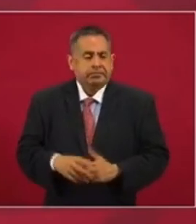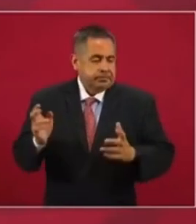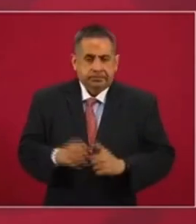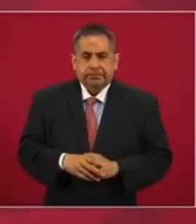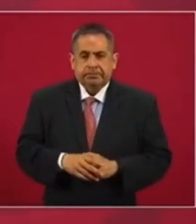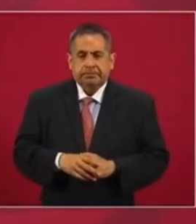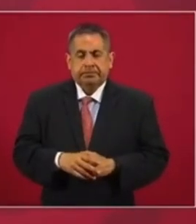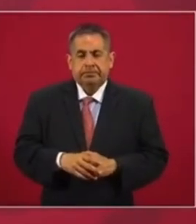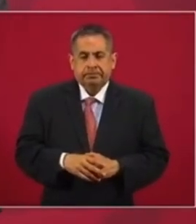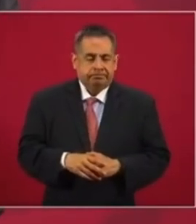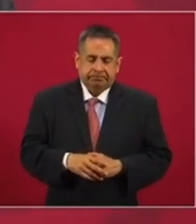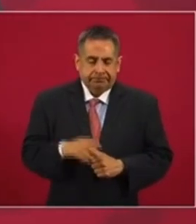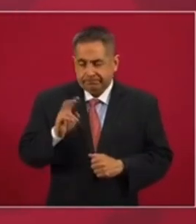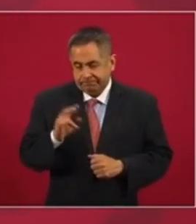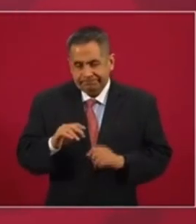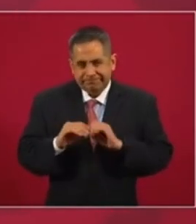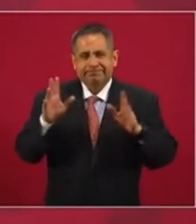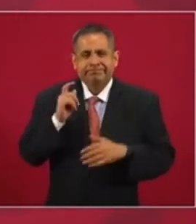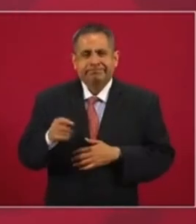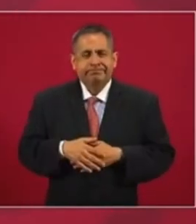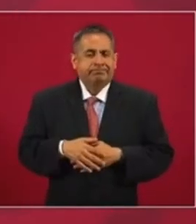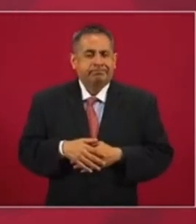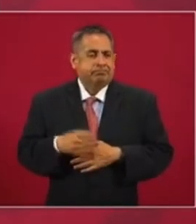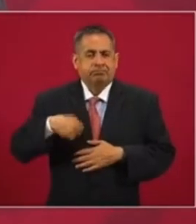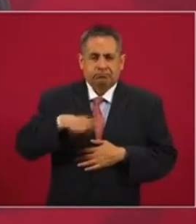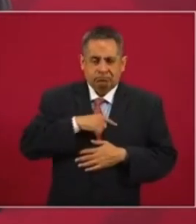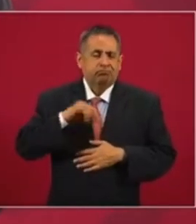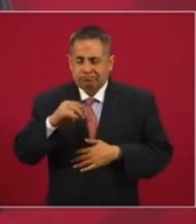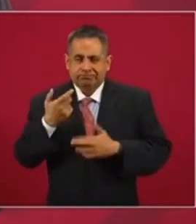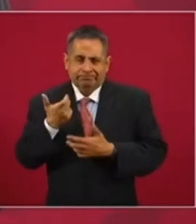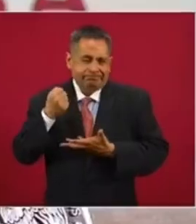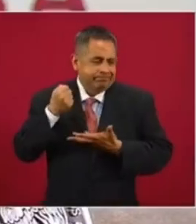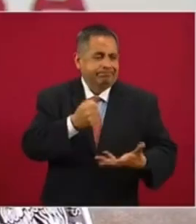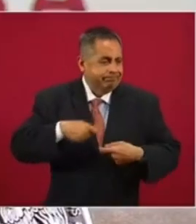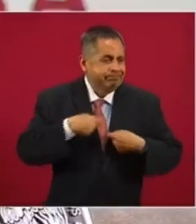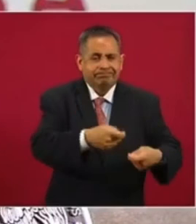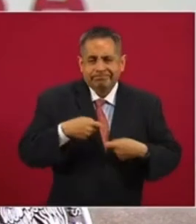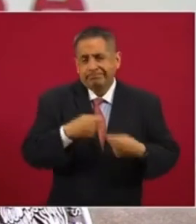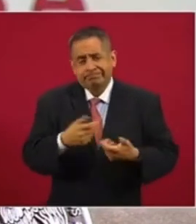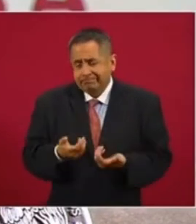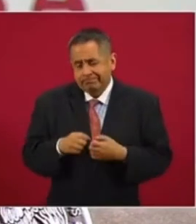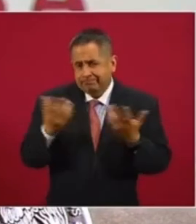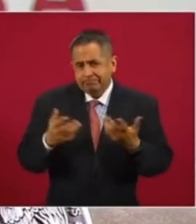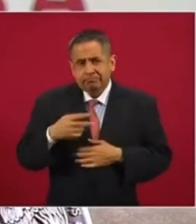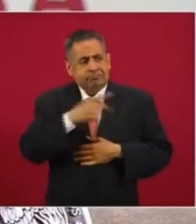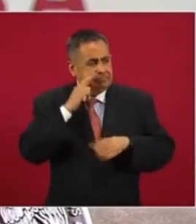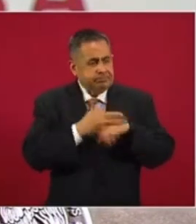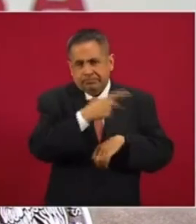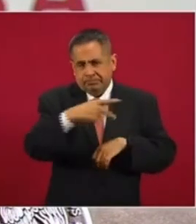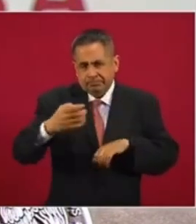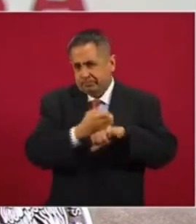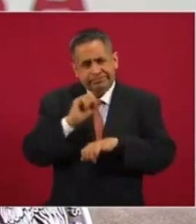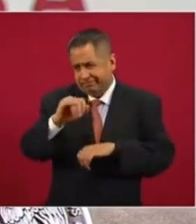muy claro, no vamos nosotros a dejar de entregar el dinero que le corresponde a los